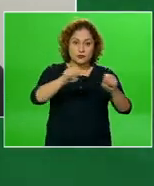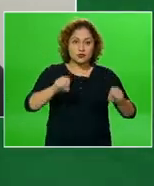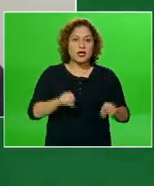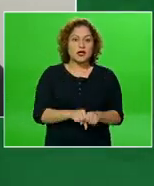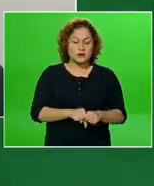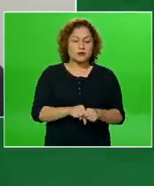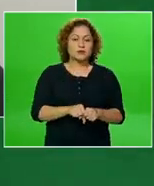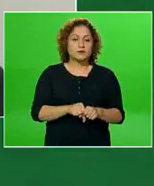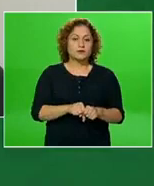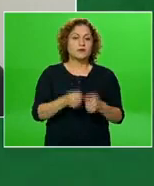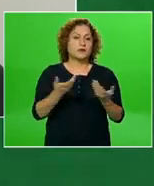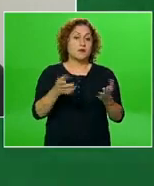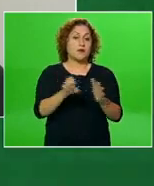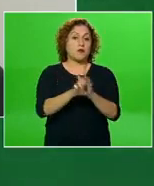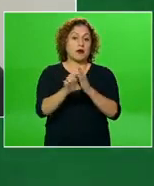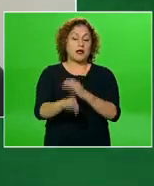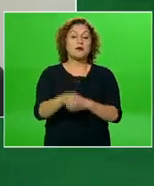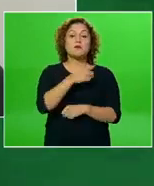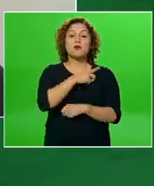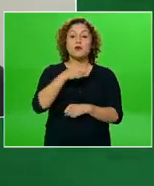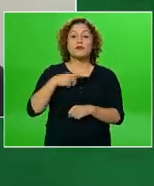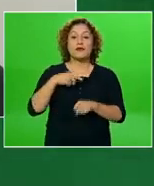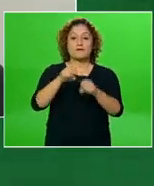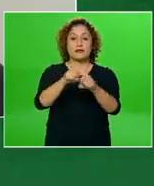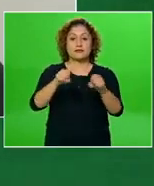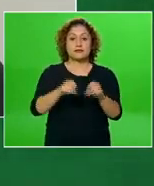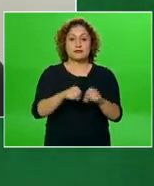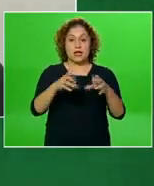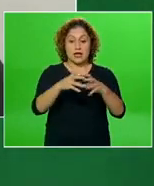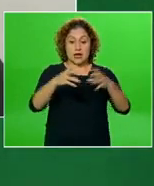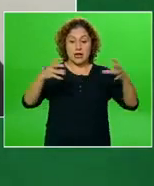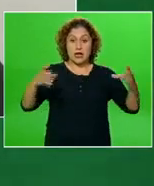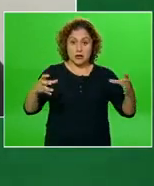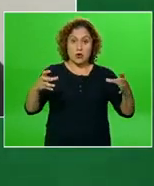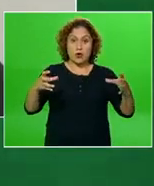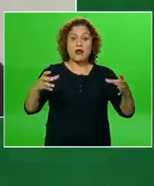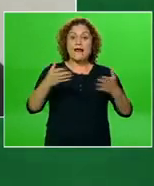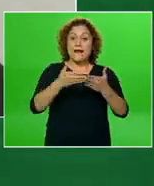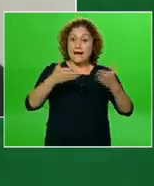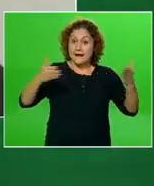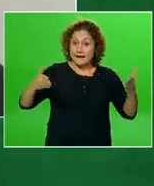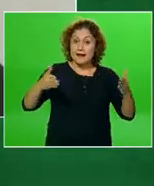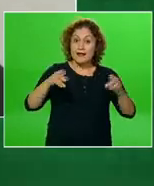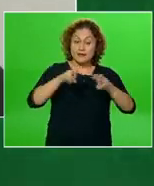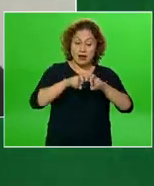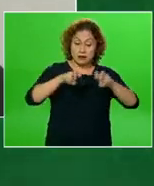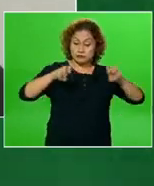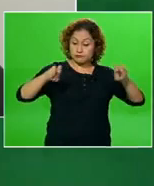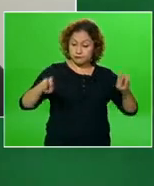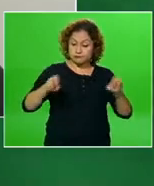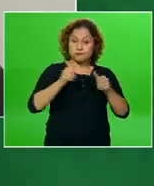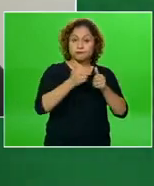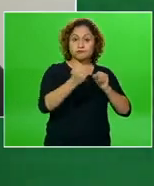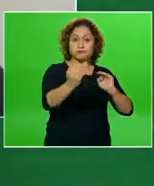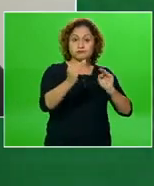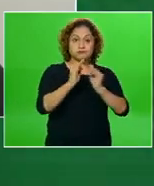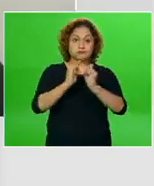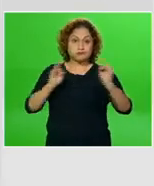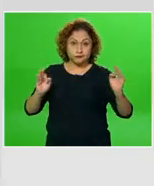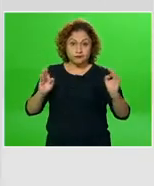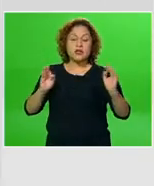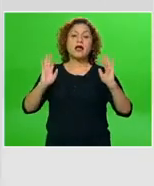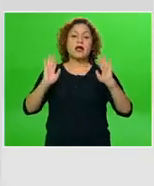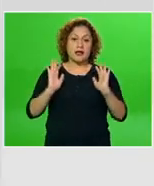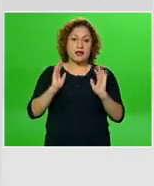tendrán la suficiente capacidad de mantener a los alumnos con este metro y medio como mínimo idealmente dos metros de distancia entre ellos